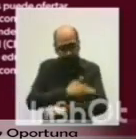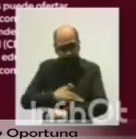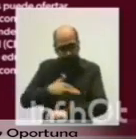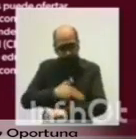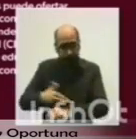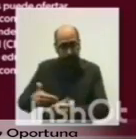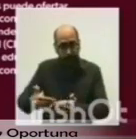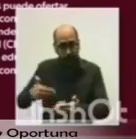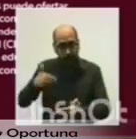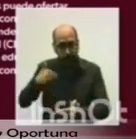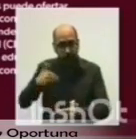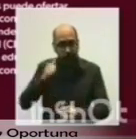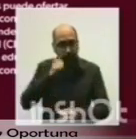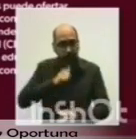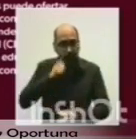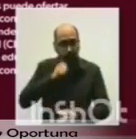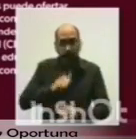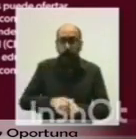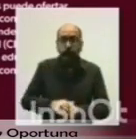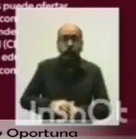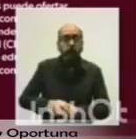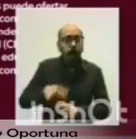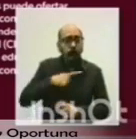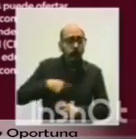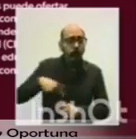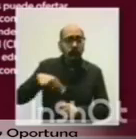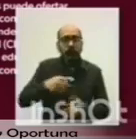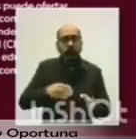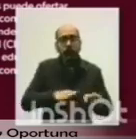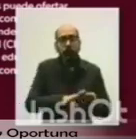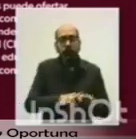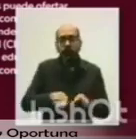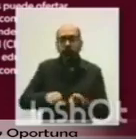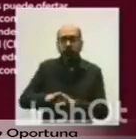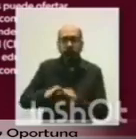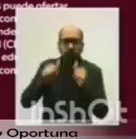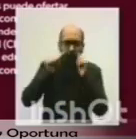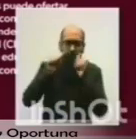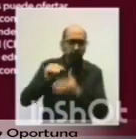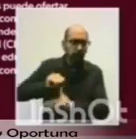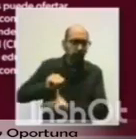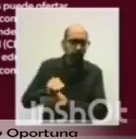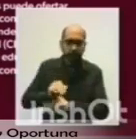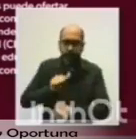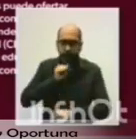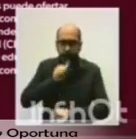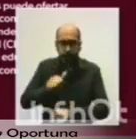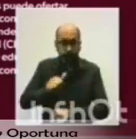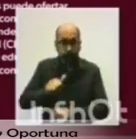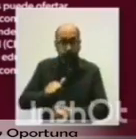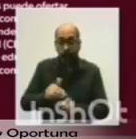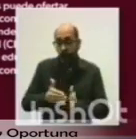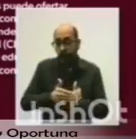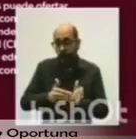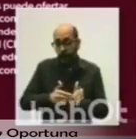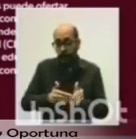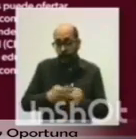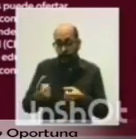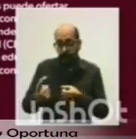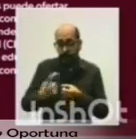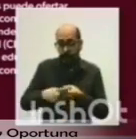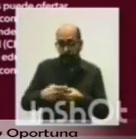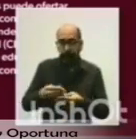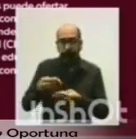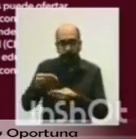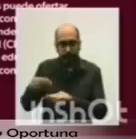antelación. De esta forma, no estamos cerrando la puerta a atenderlos. Los documentos de afiliación se les entregarán. Aquí está la